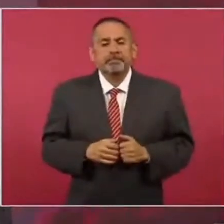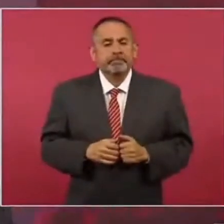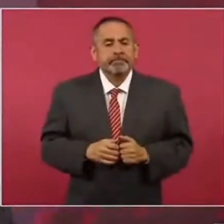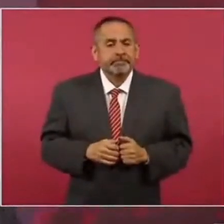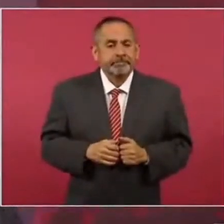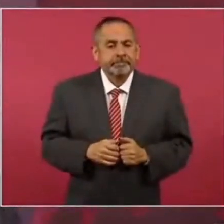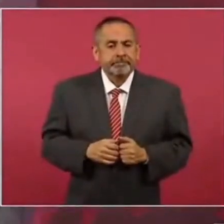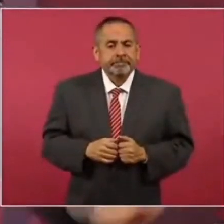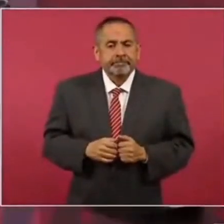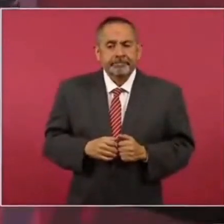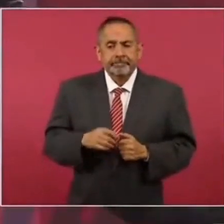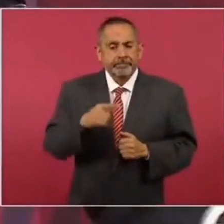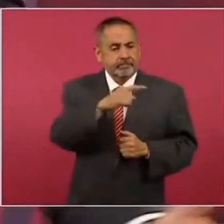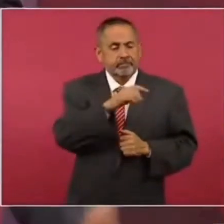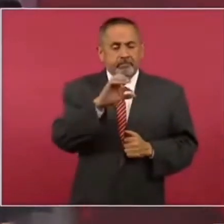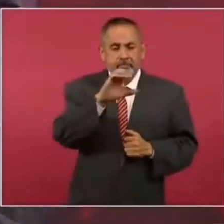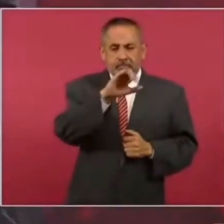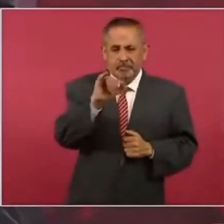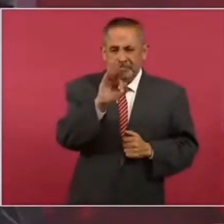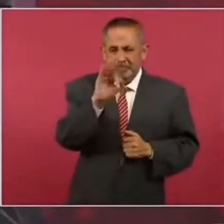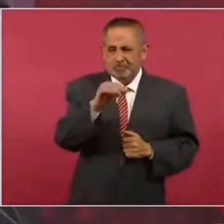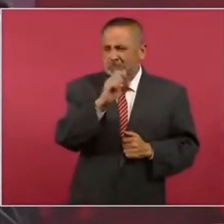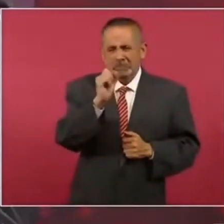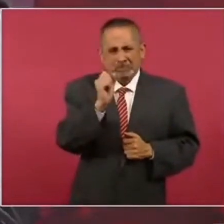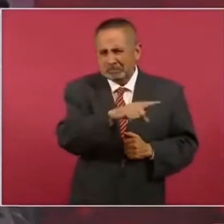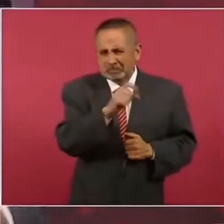de el Consejo de la Judicatura,